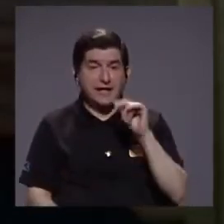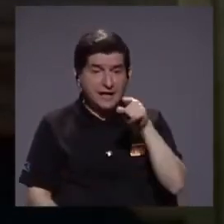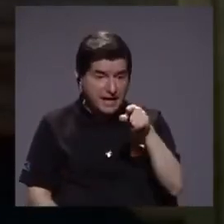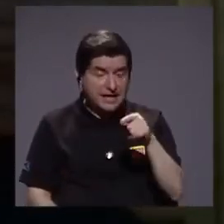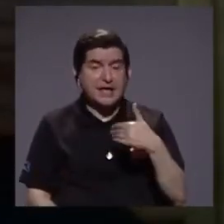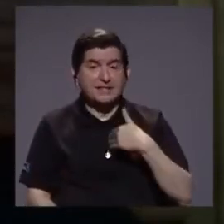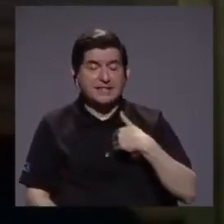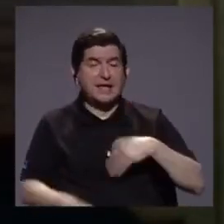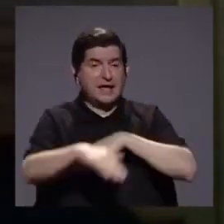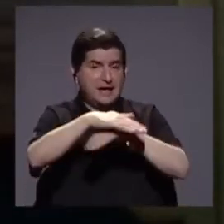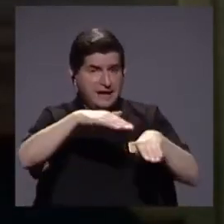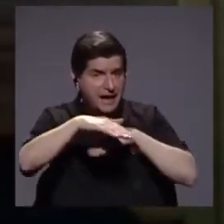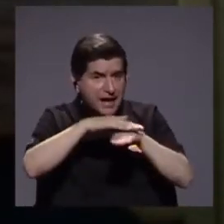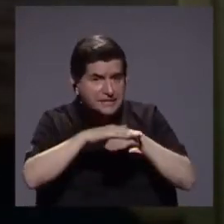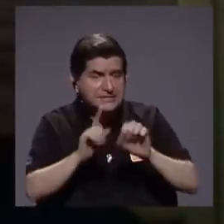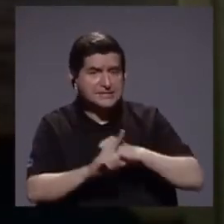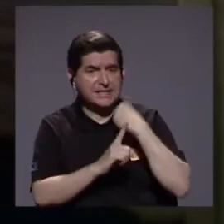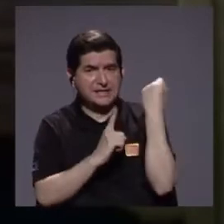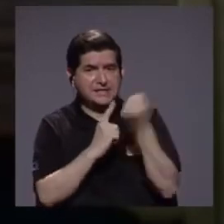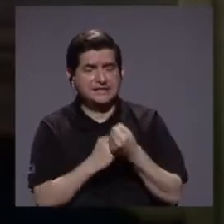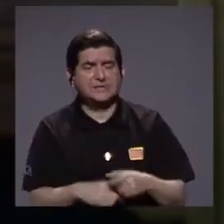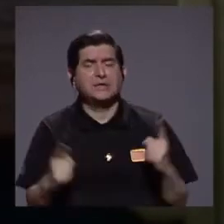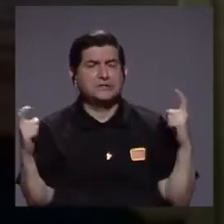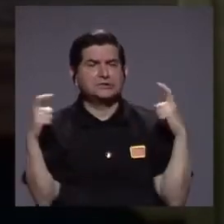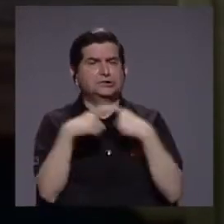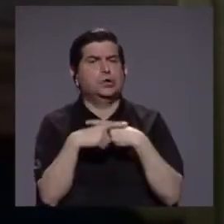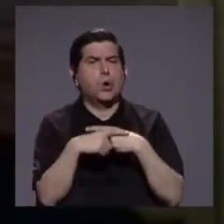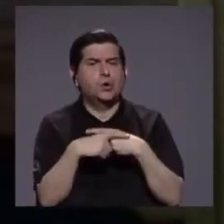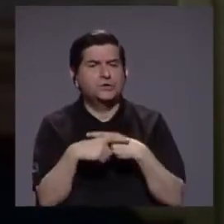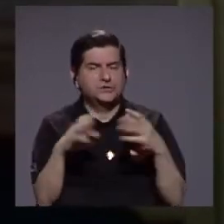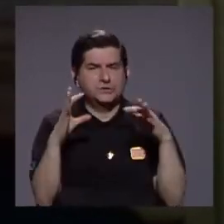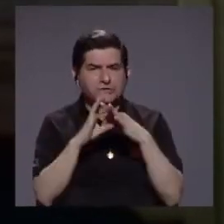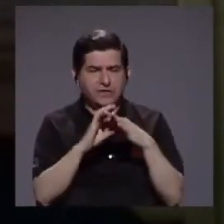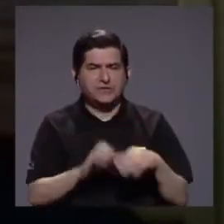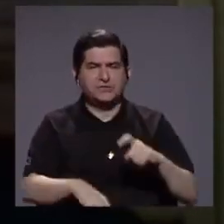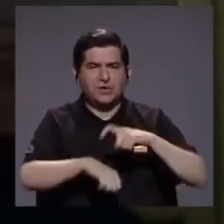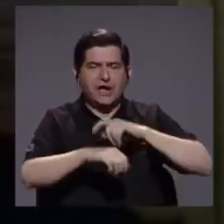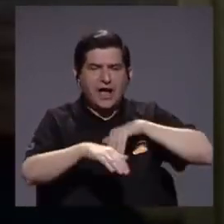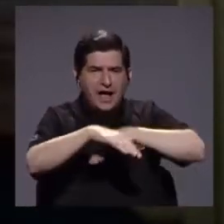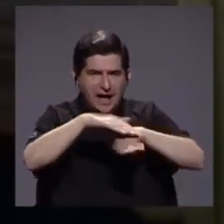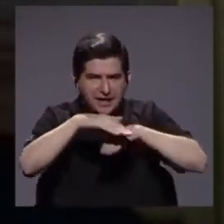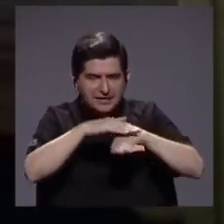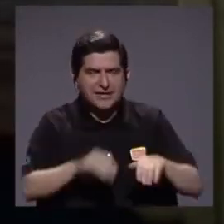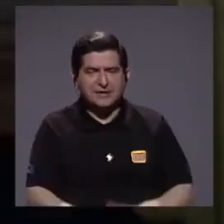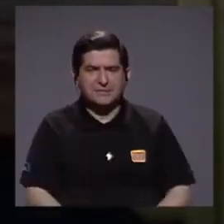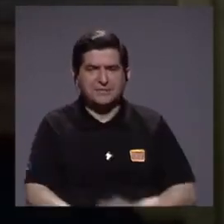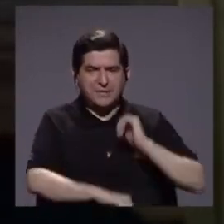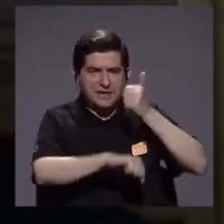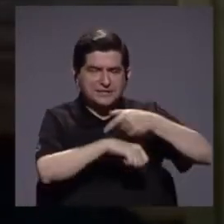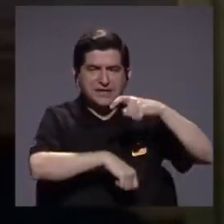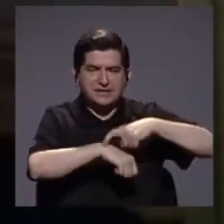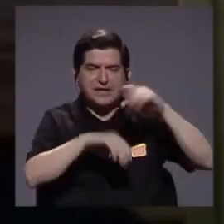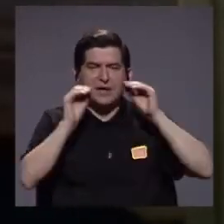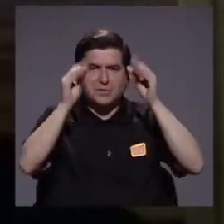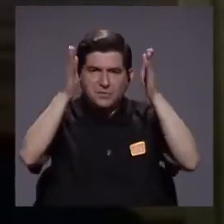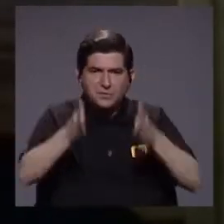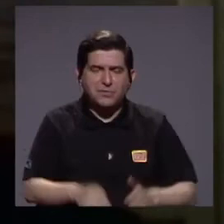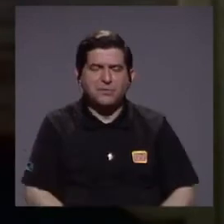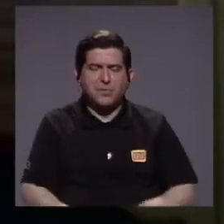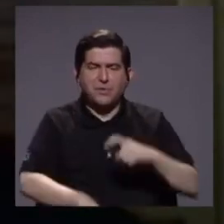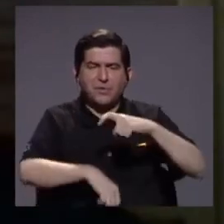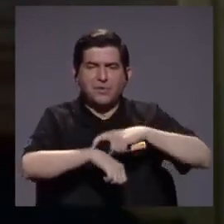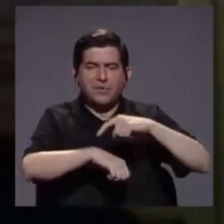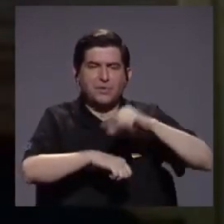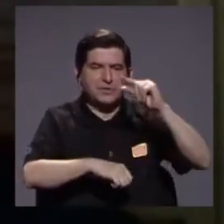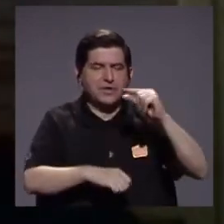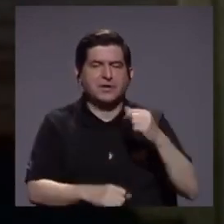tiene a las sedes y los recintos en un contexto complicado con respecto a las etapas básicas, asignación de tiempos docentes, interinazgo